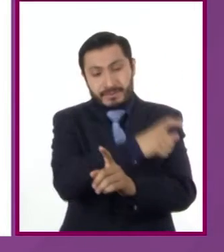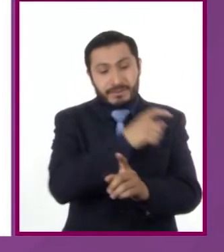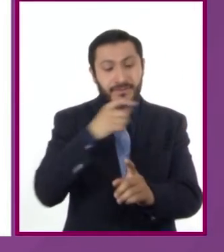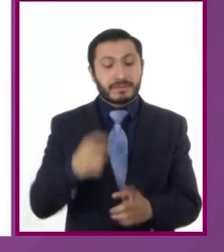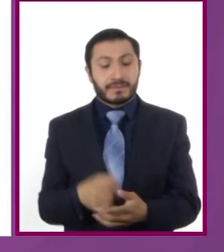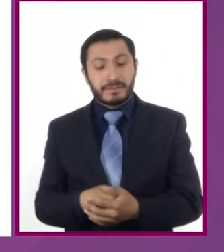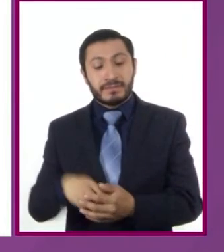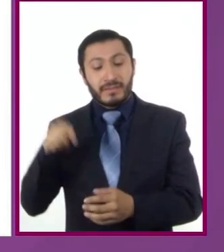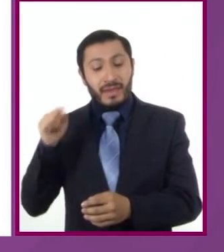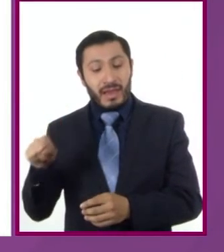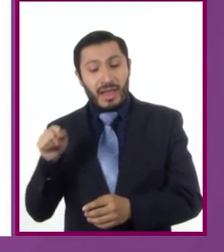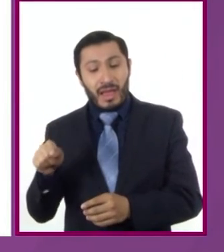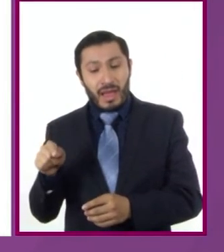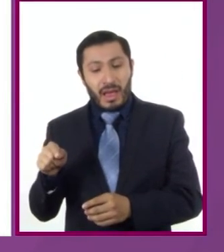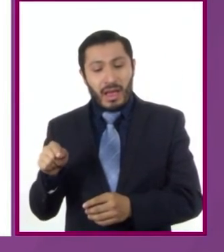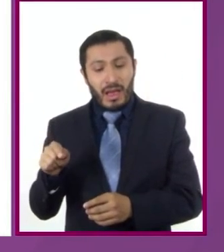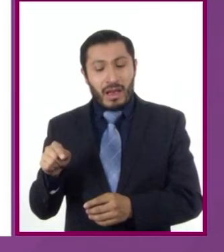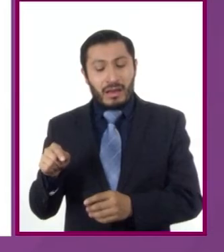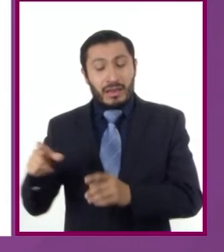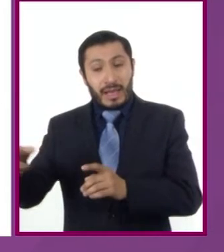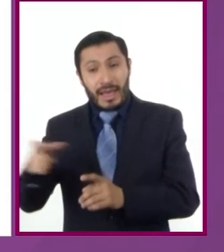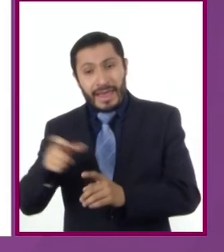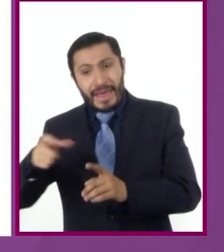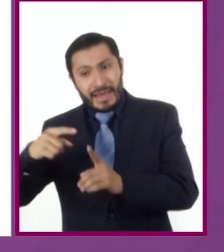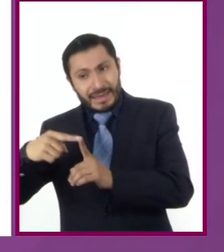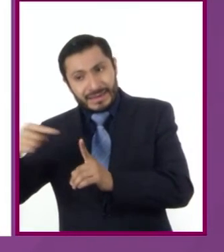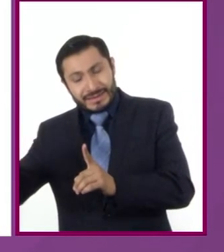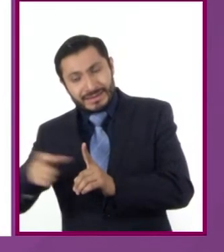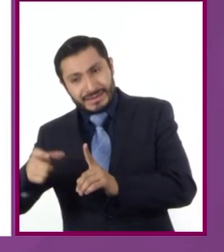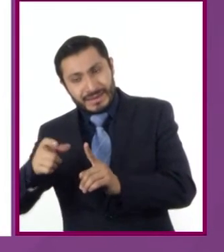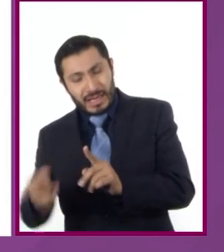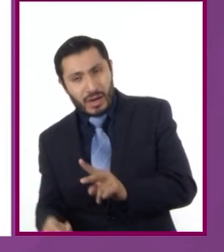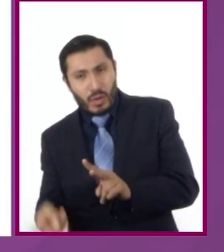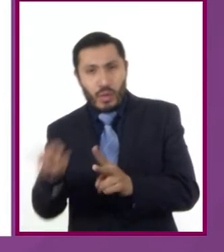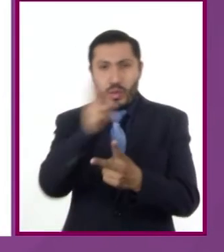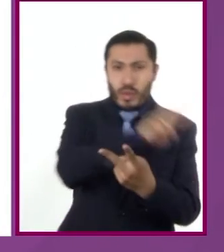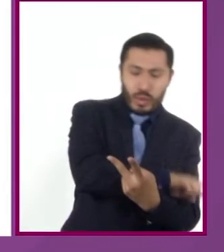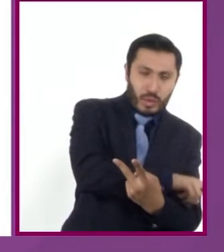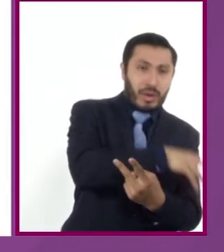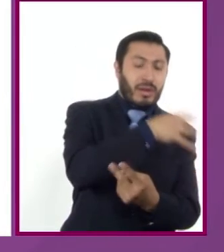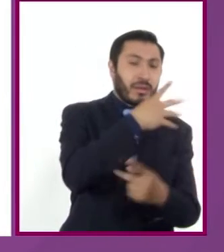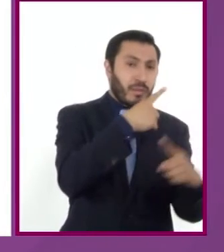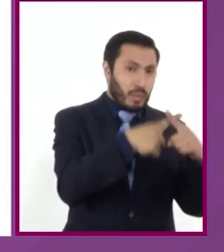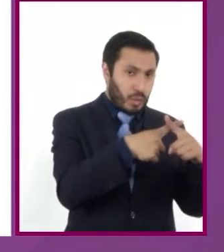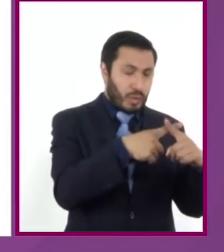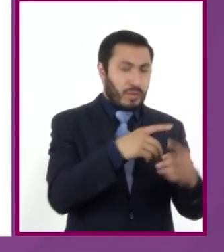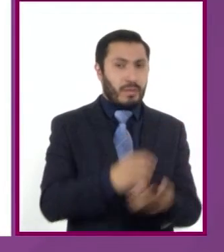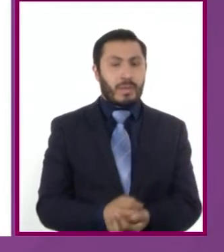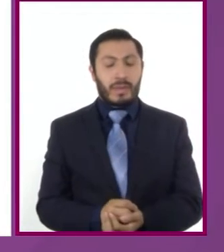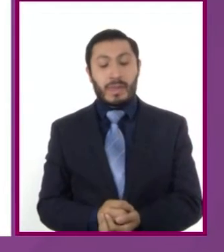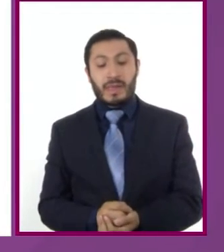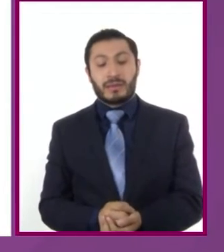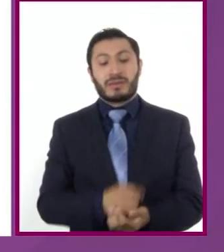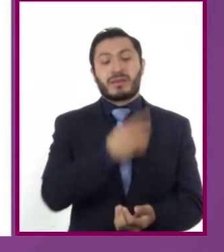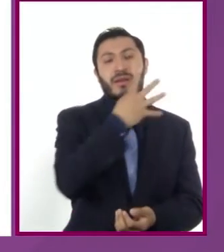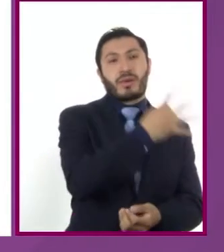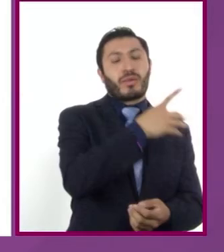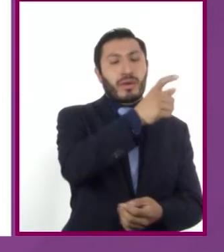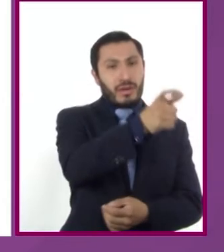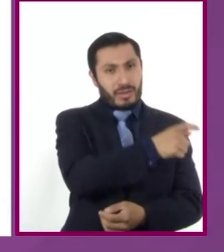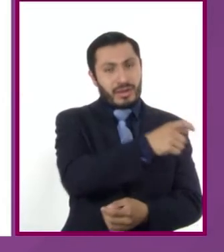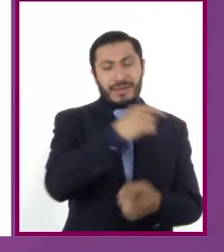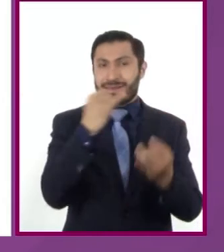está dividiendo al 24, pasará multiplicando con el 4 y nos queda la expresión